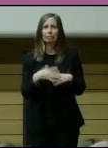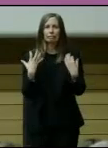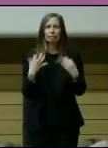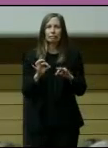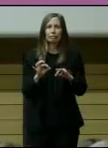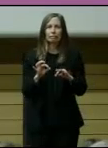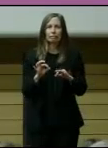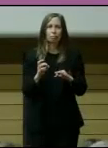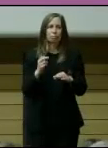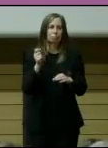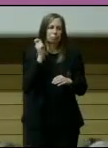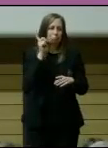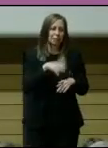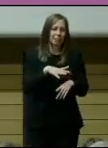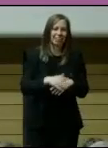¡Oh, qué mierda!